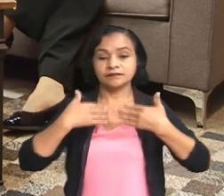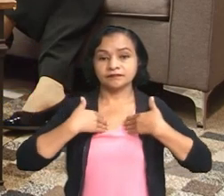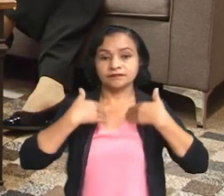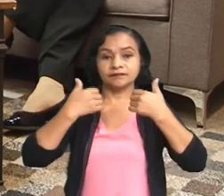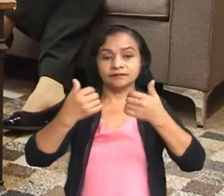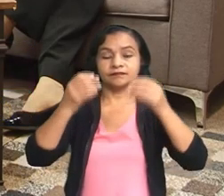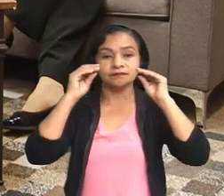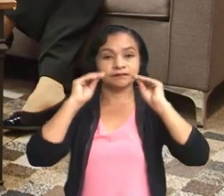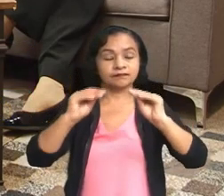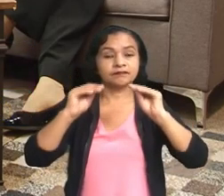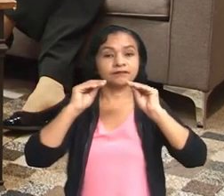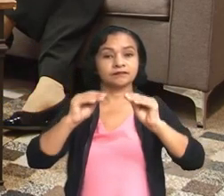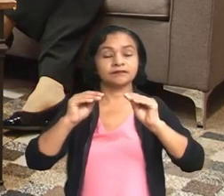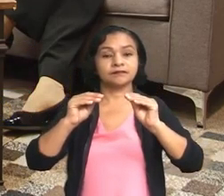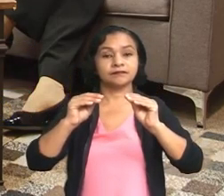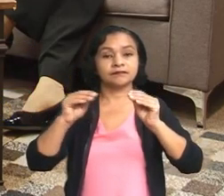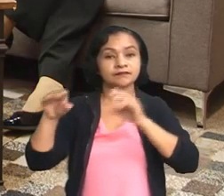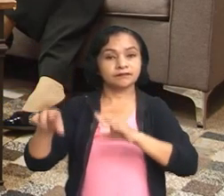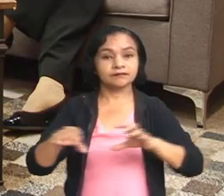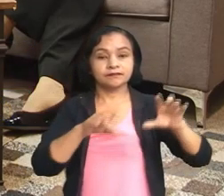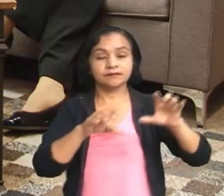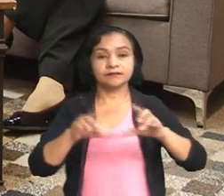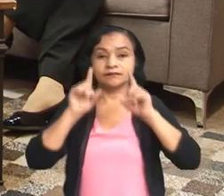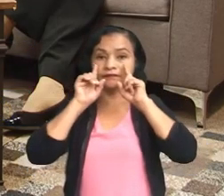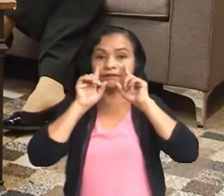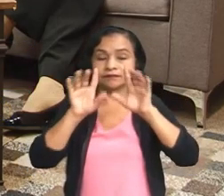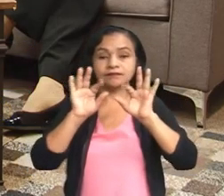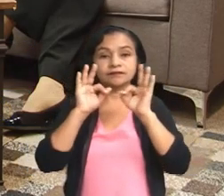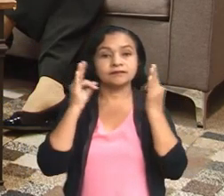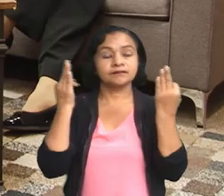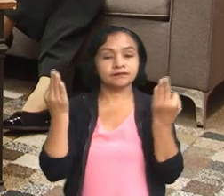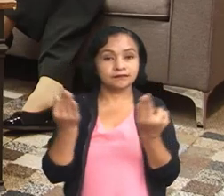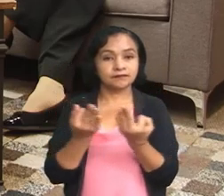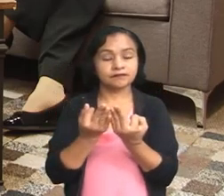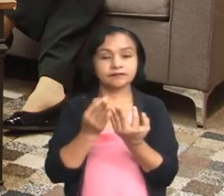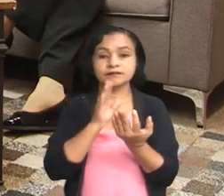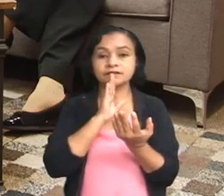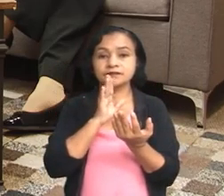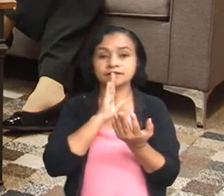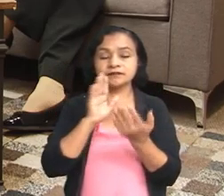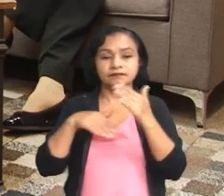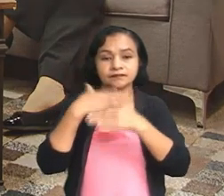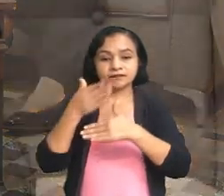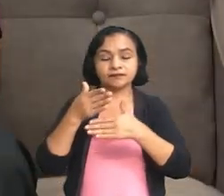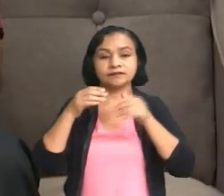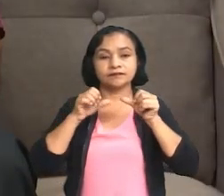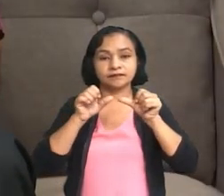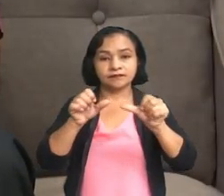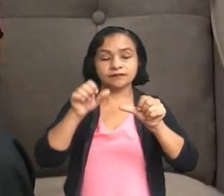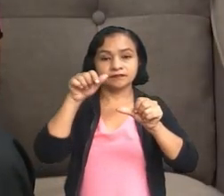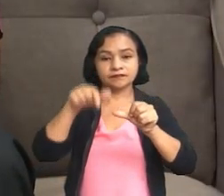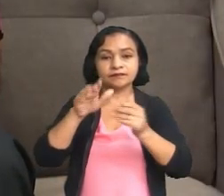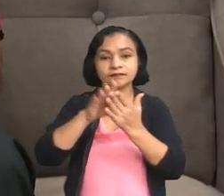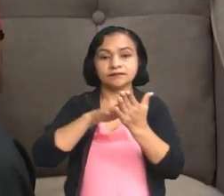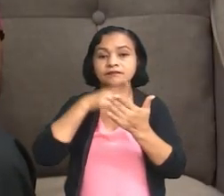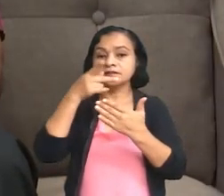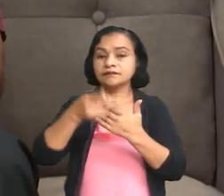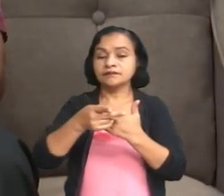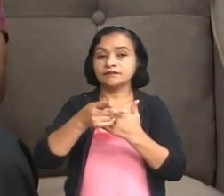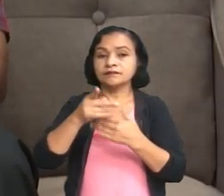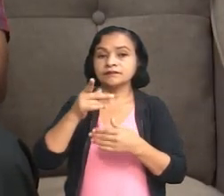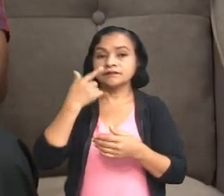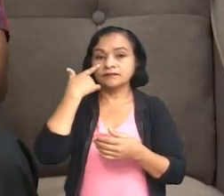la educación, para la recreación, para el cuidado y la protección de las familias mismas. Hablamos de eso al volver de la pausa. Nosotros hoy en su programa desde el Parlamento